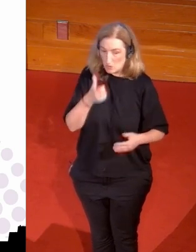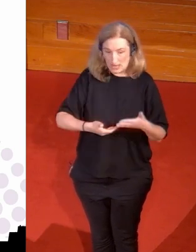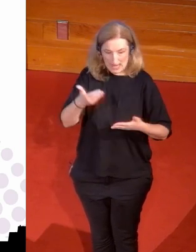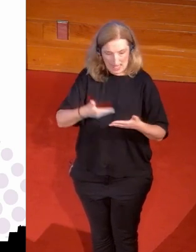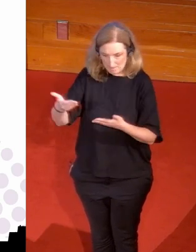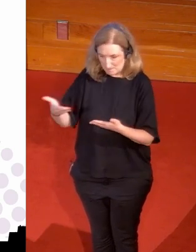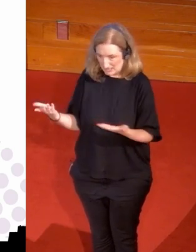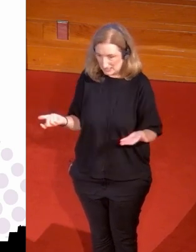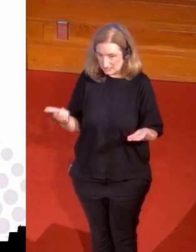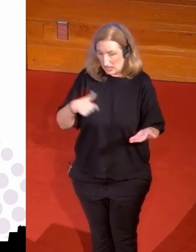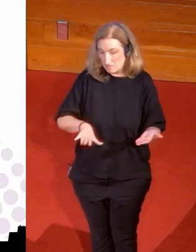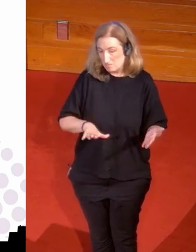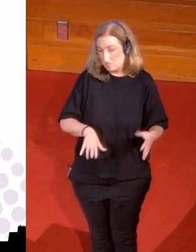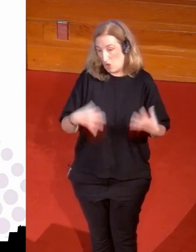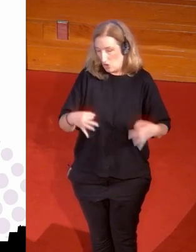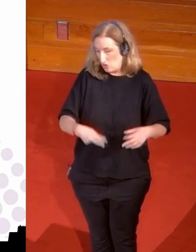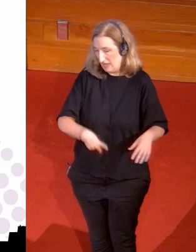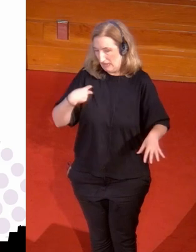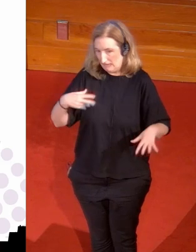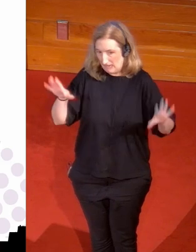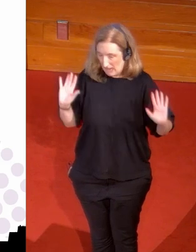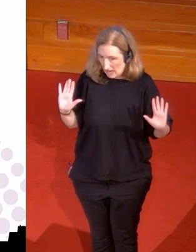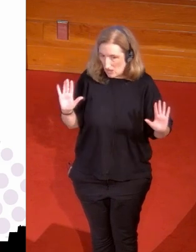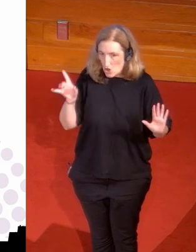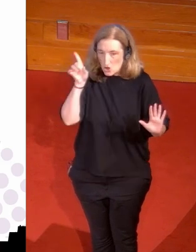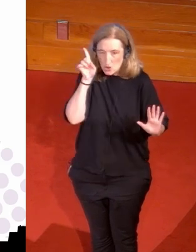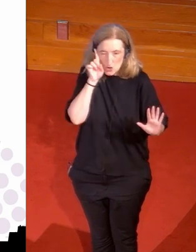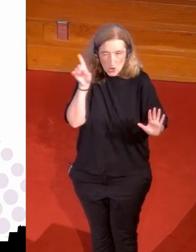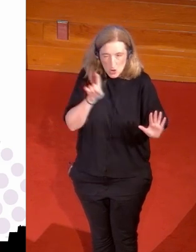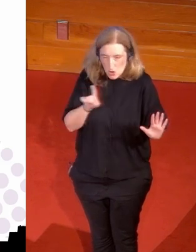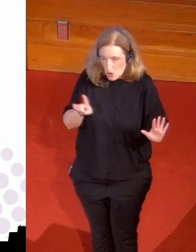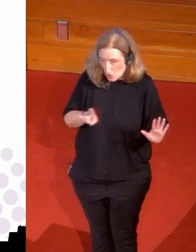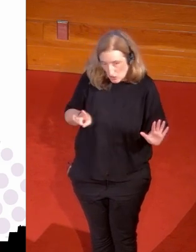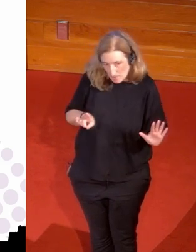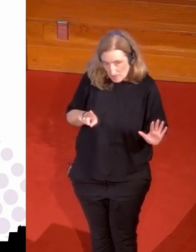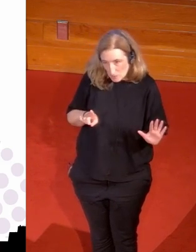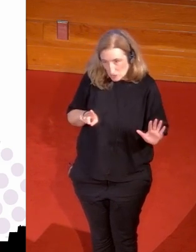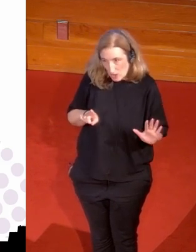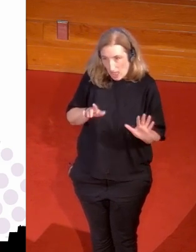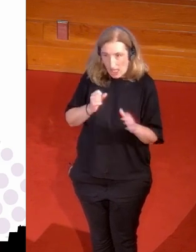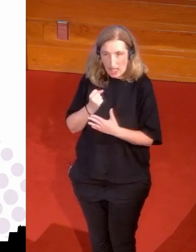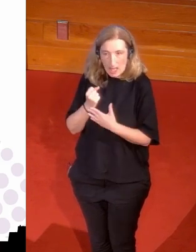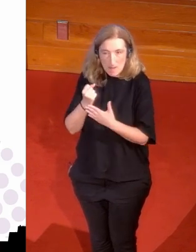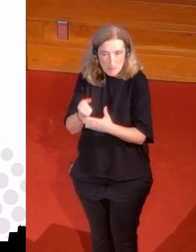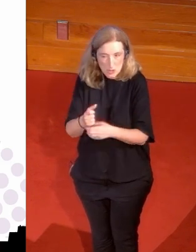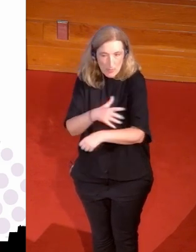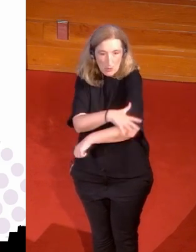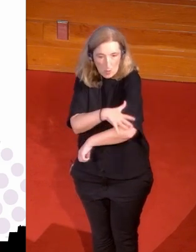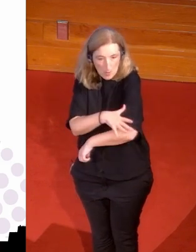comunicación eh generalistas No sabemos que estamos Un gobierno en Ucrania que